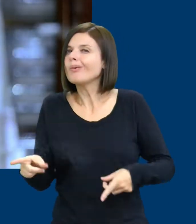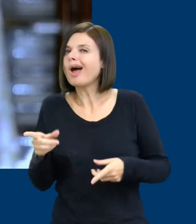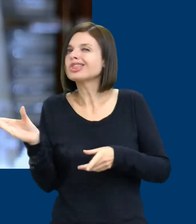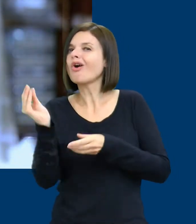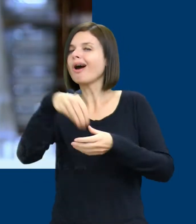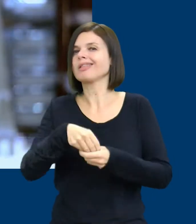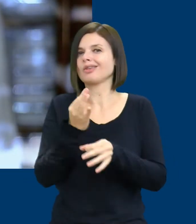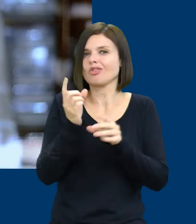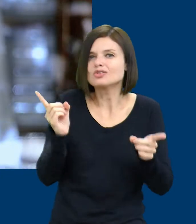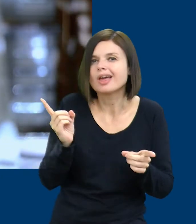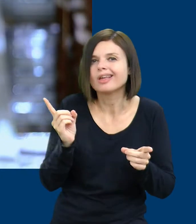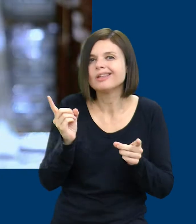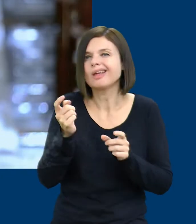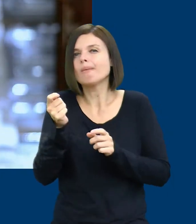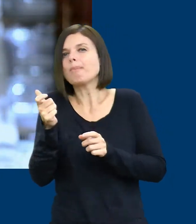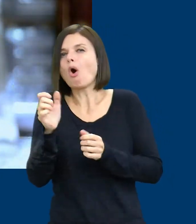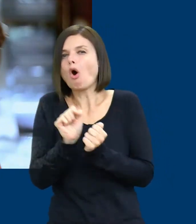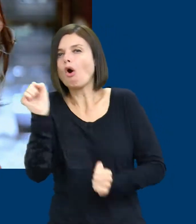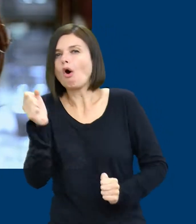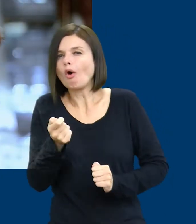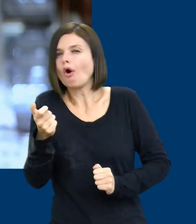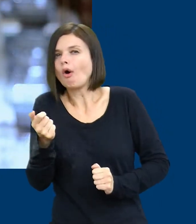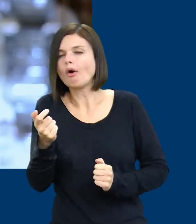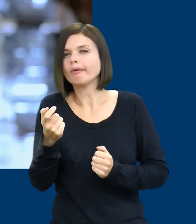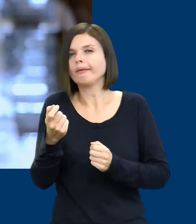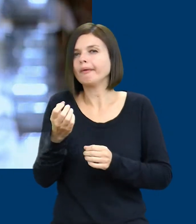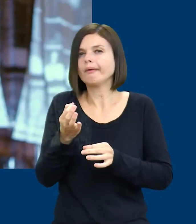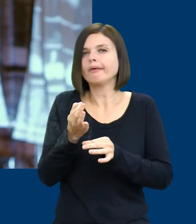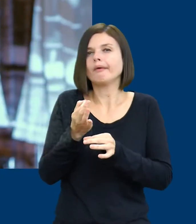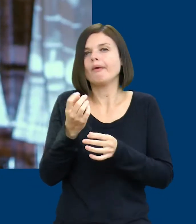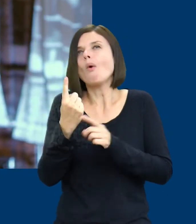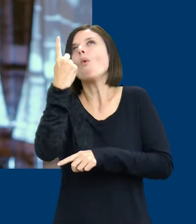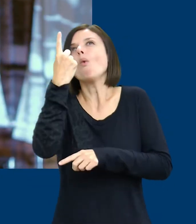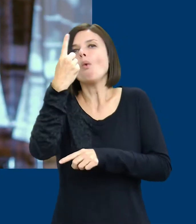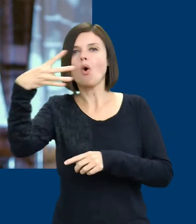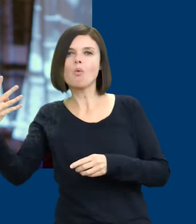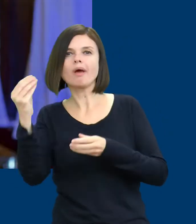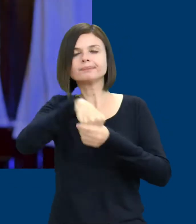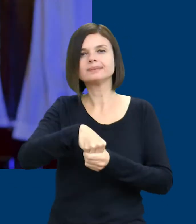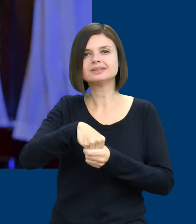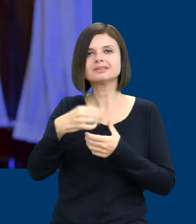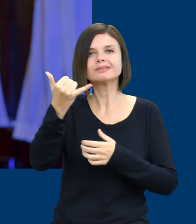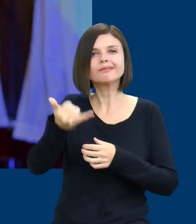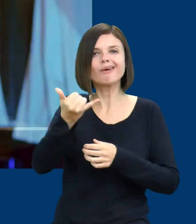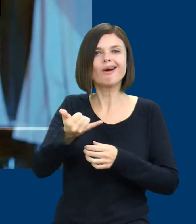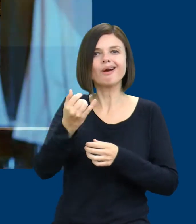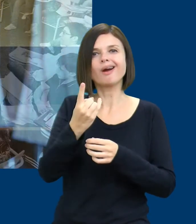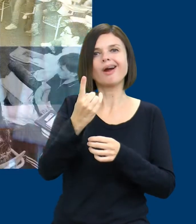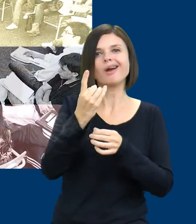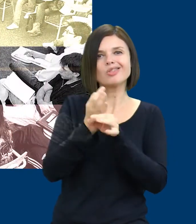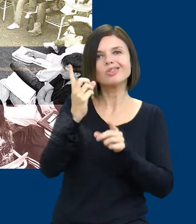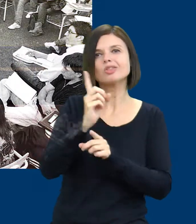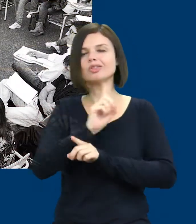todos docentes, pocos graduados y muy poco, o uno, por ejemplo, como la Universidad de Entre Ríos, no